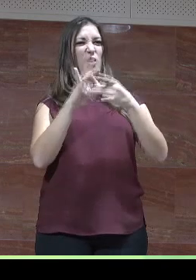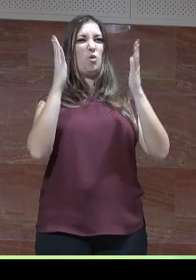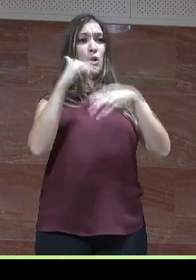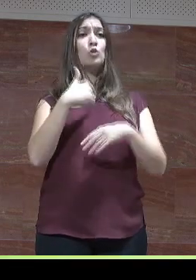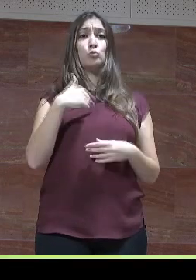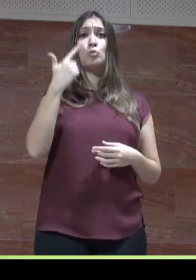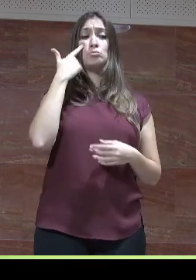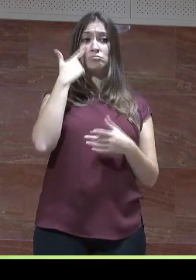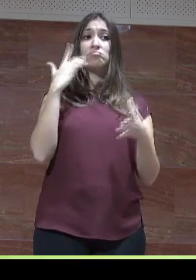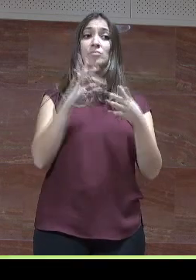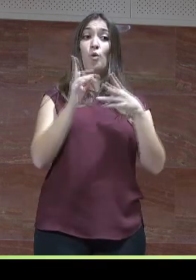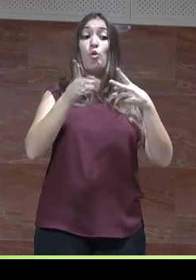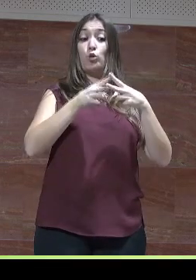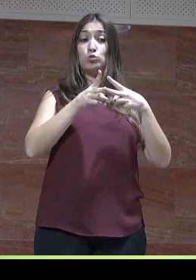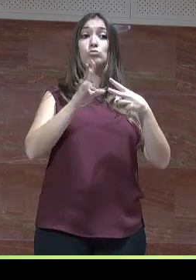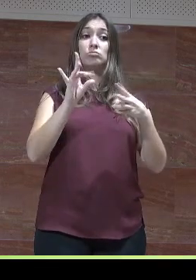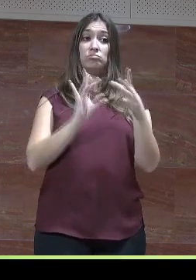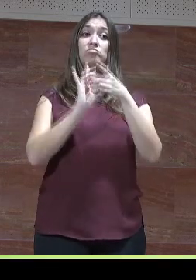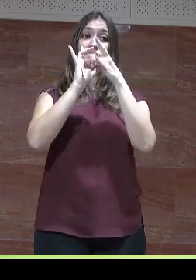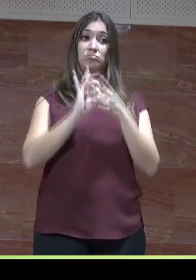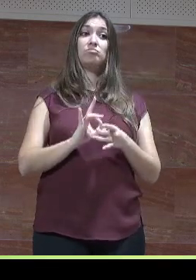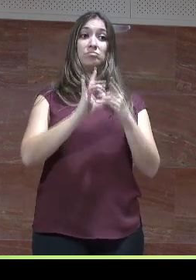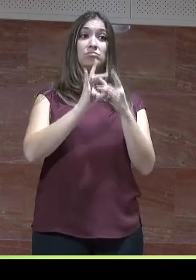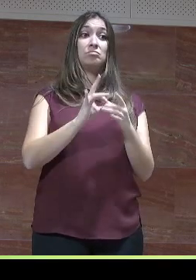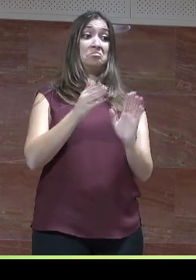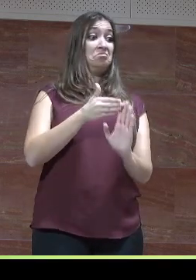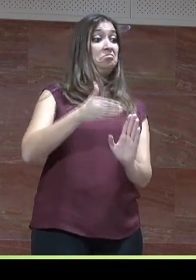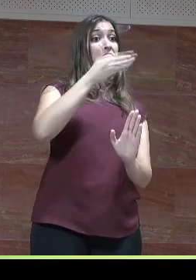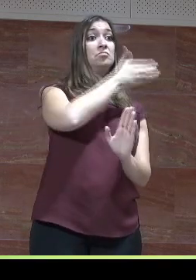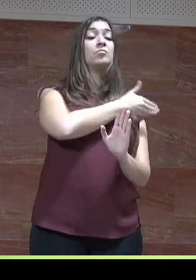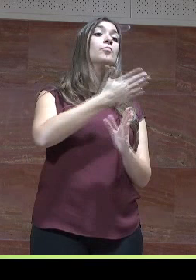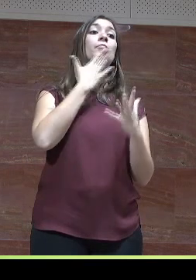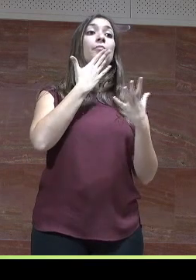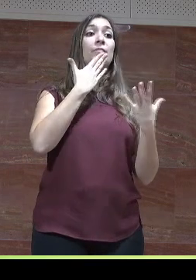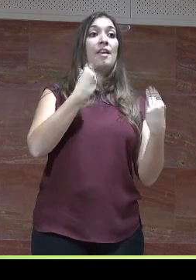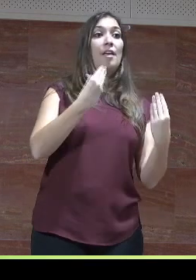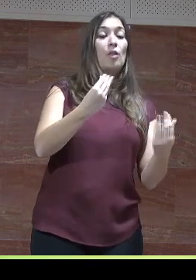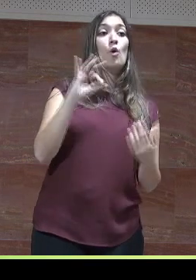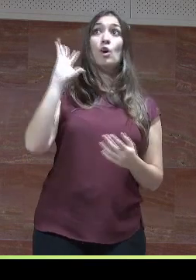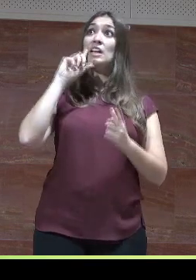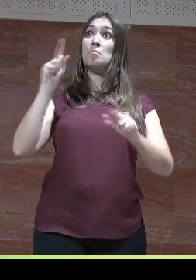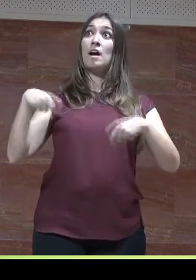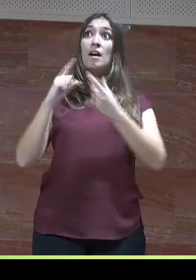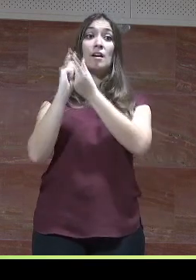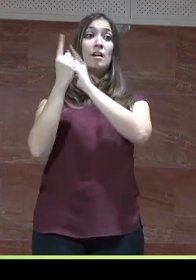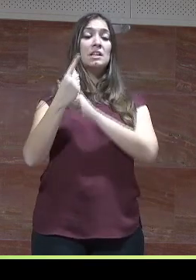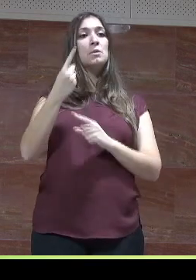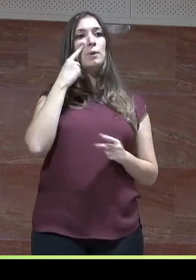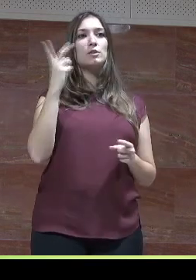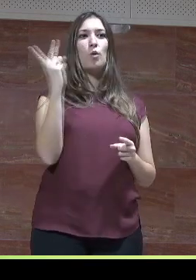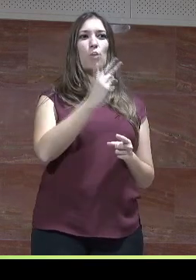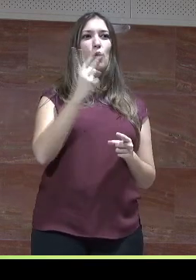que les veo mucha relación. En tanto en cuanto hasta ahora, tanto el envejecimiento como el cambio climático estamos